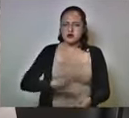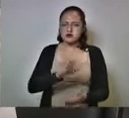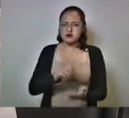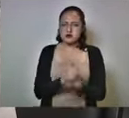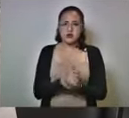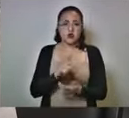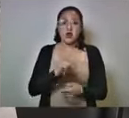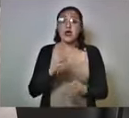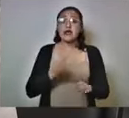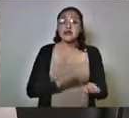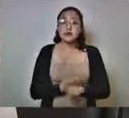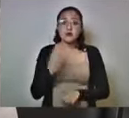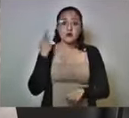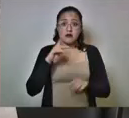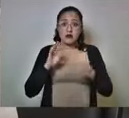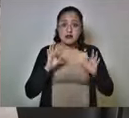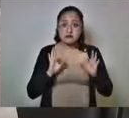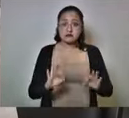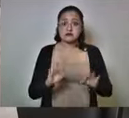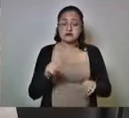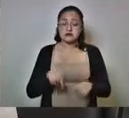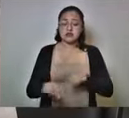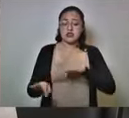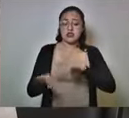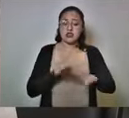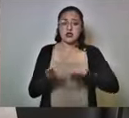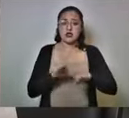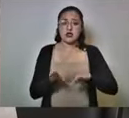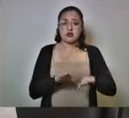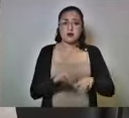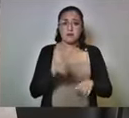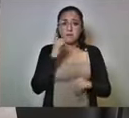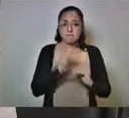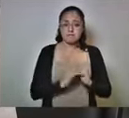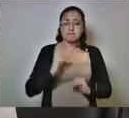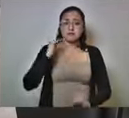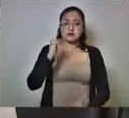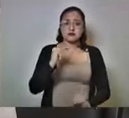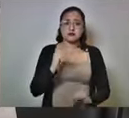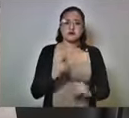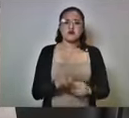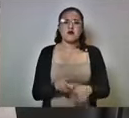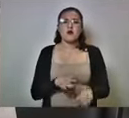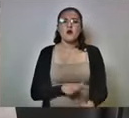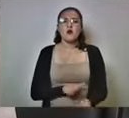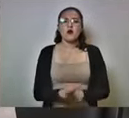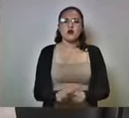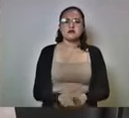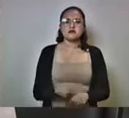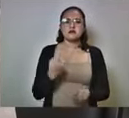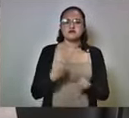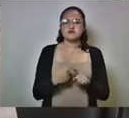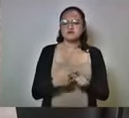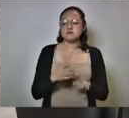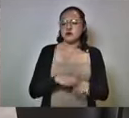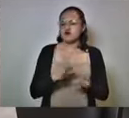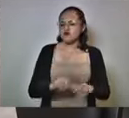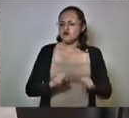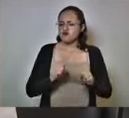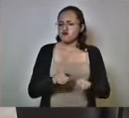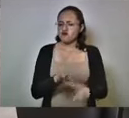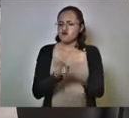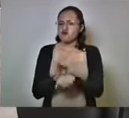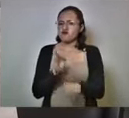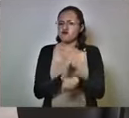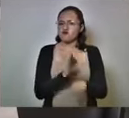sino en el estado. Sobre eso se está trabajando justamente para implementar las medidas tendientes a reforzar todas las